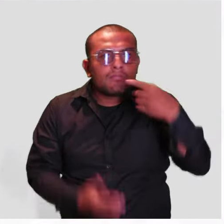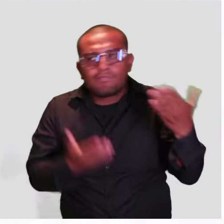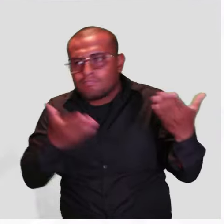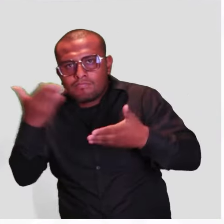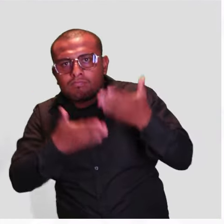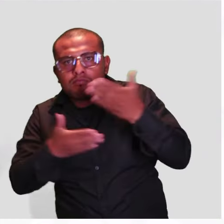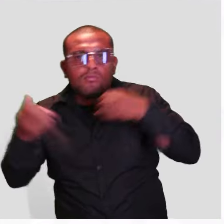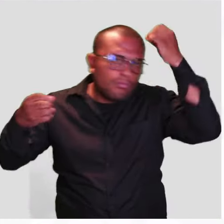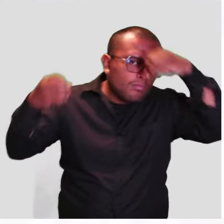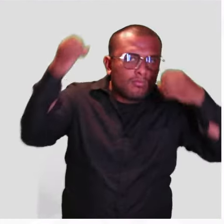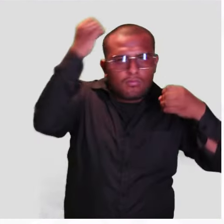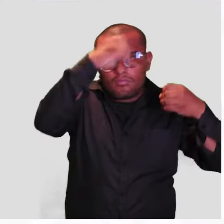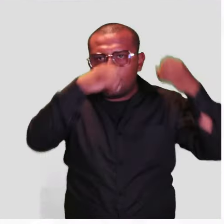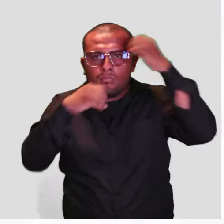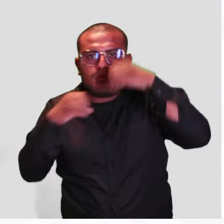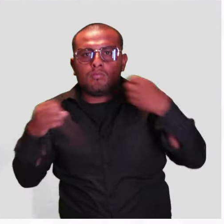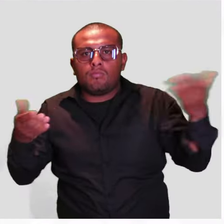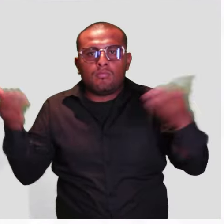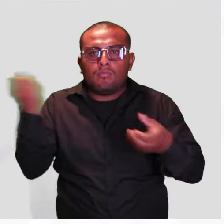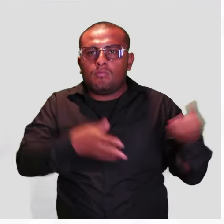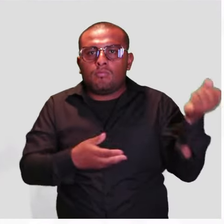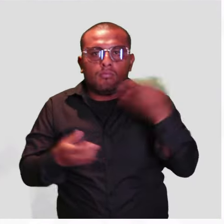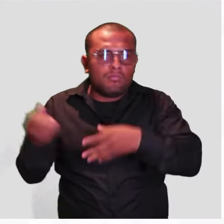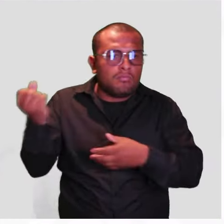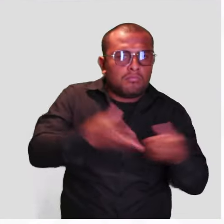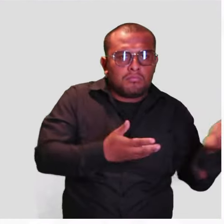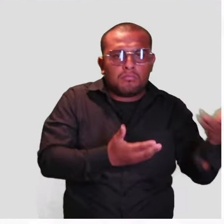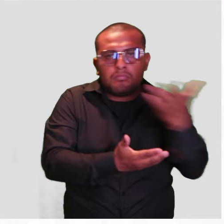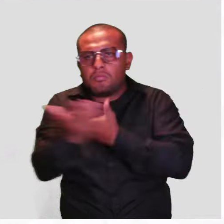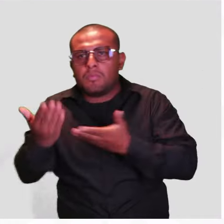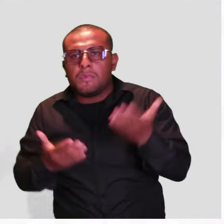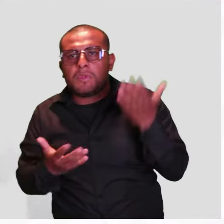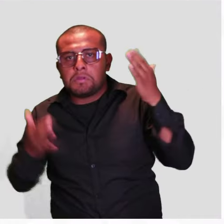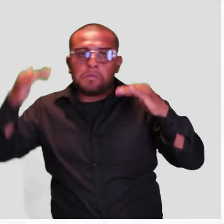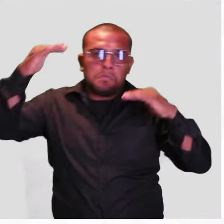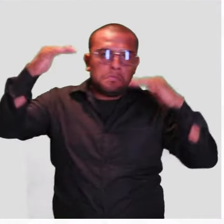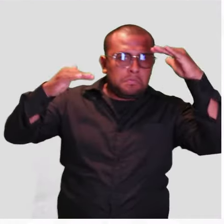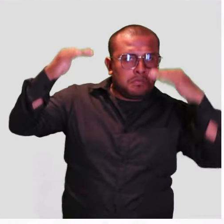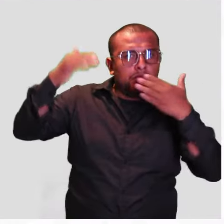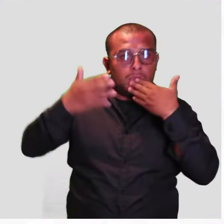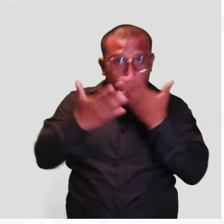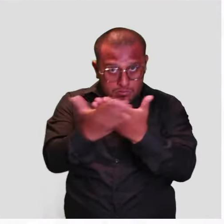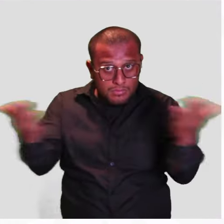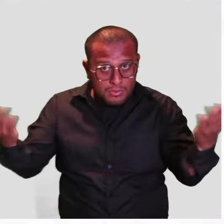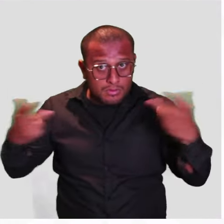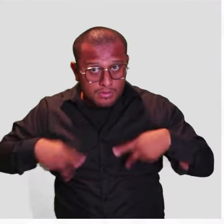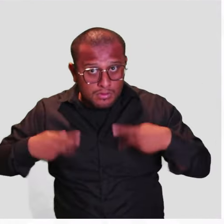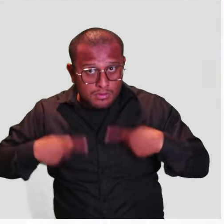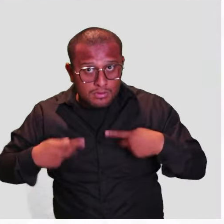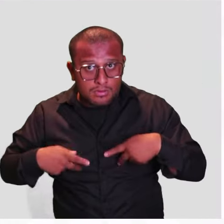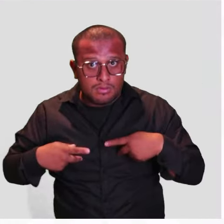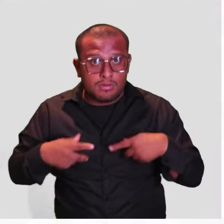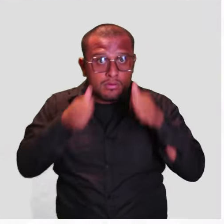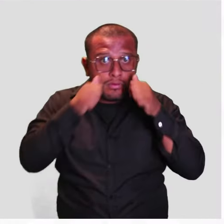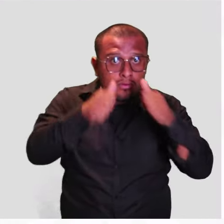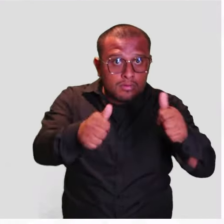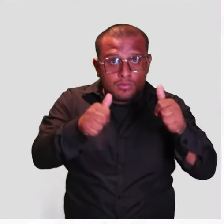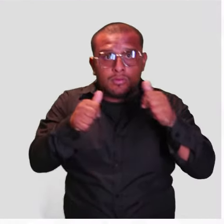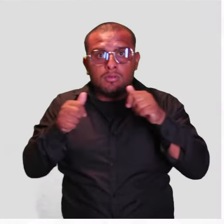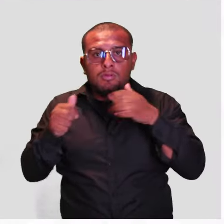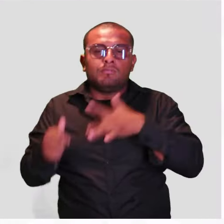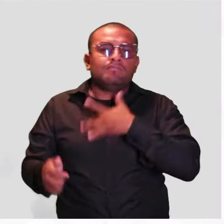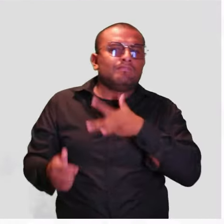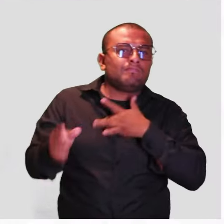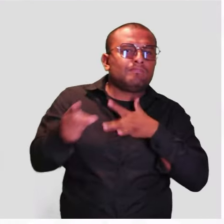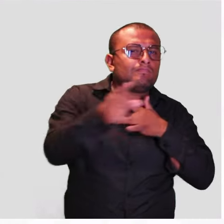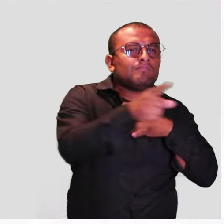ideas que resulta además importante que la ciudadanía sepa cuál es el sentido que le